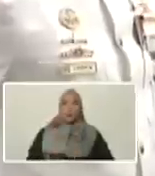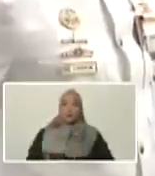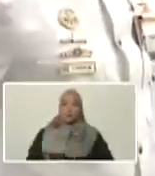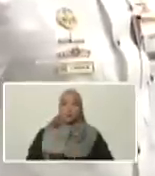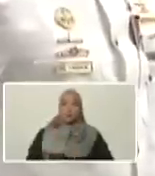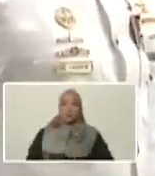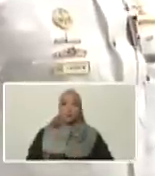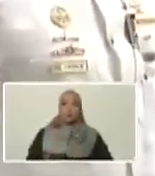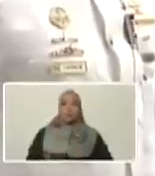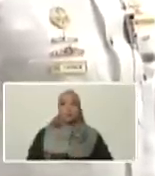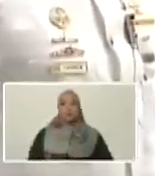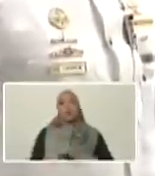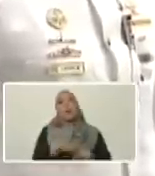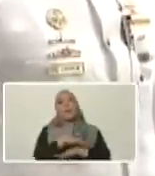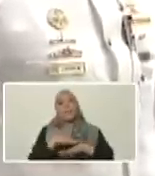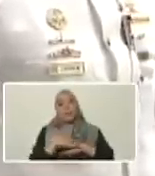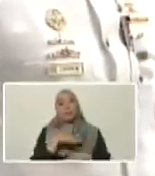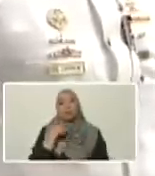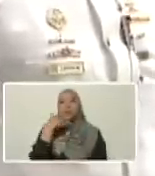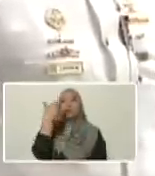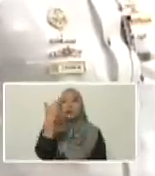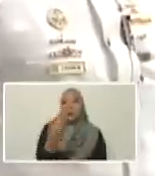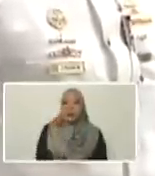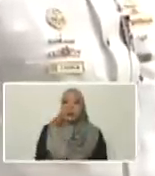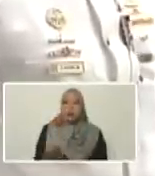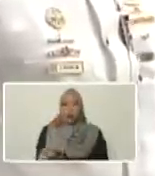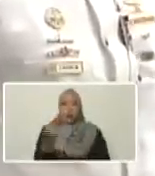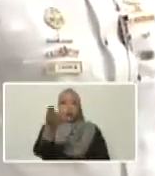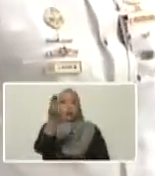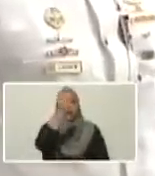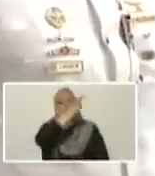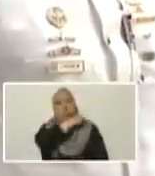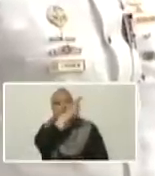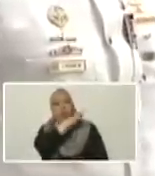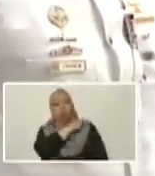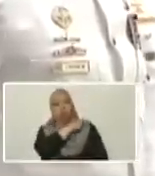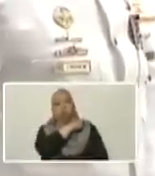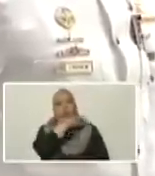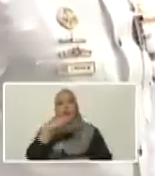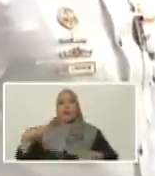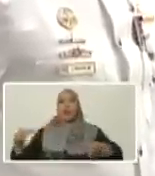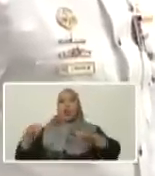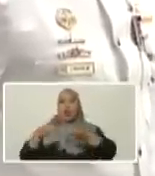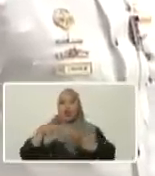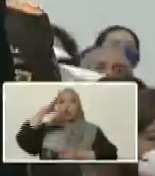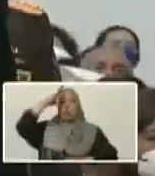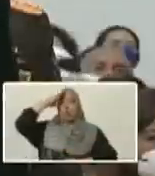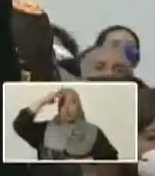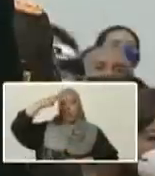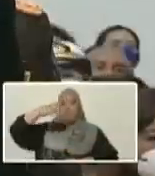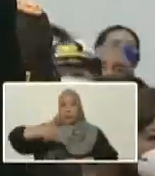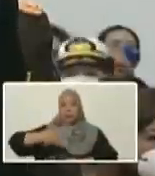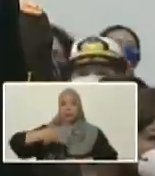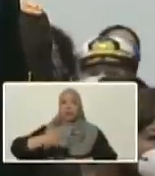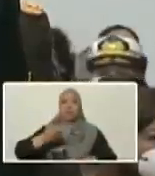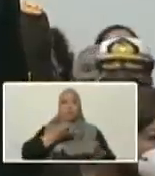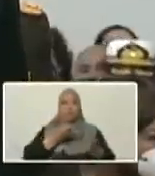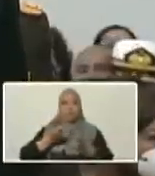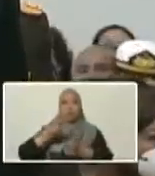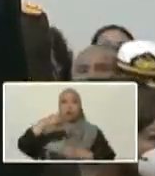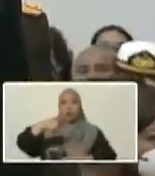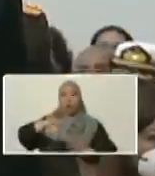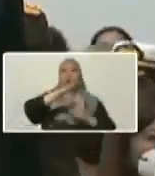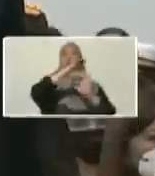para ascender al grado de vicealmirante de la Armada Bolivariana. Por autoridad de la